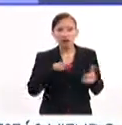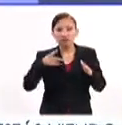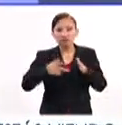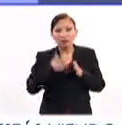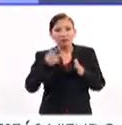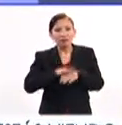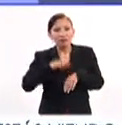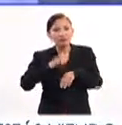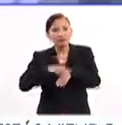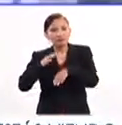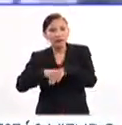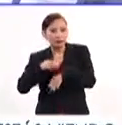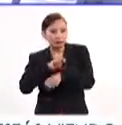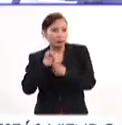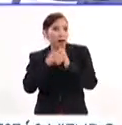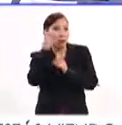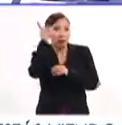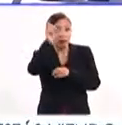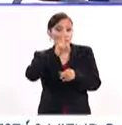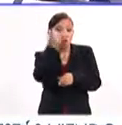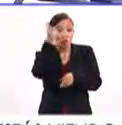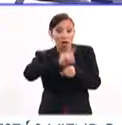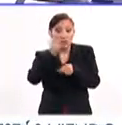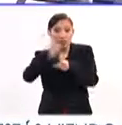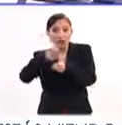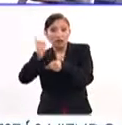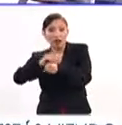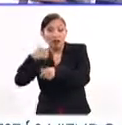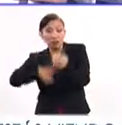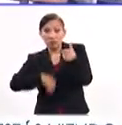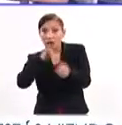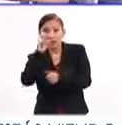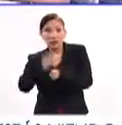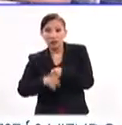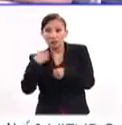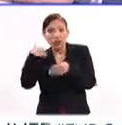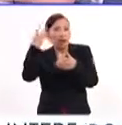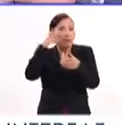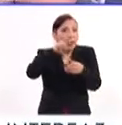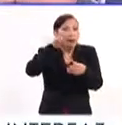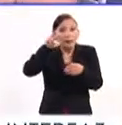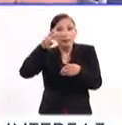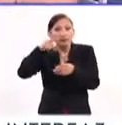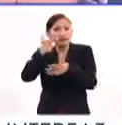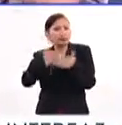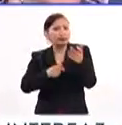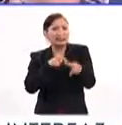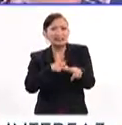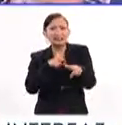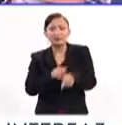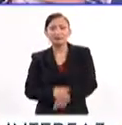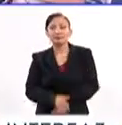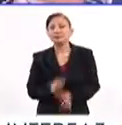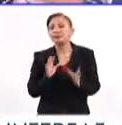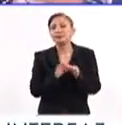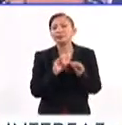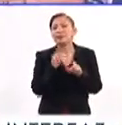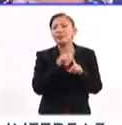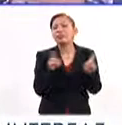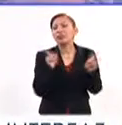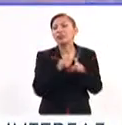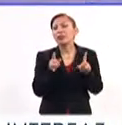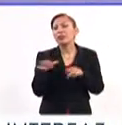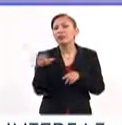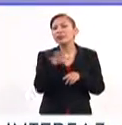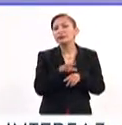decir, podríamos ir una vez diaria al teatro y no acabar la cartelera. Explícanos un poco sobre estas